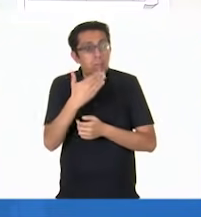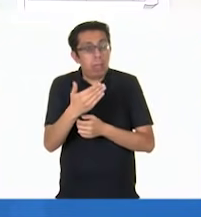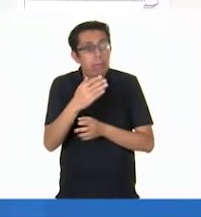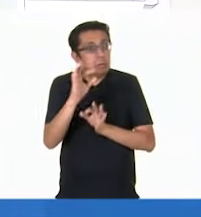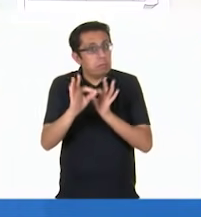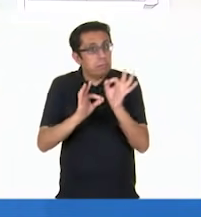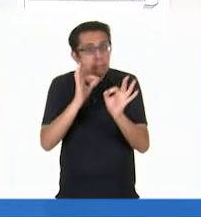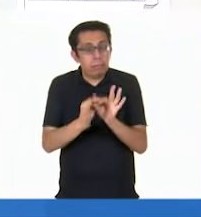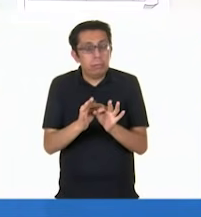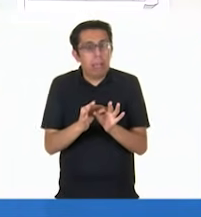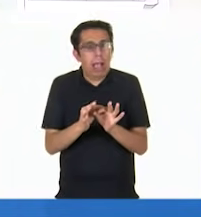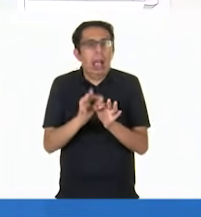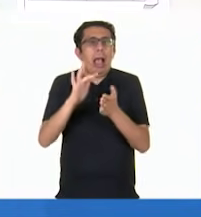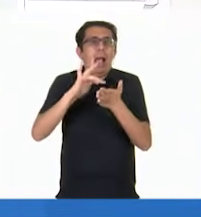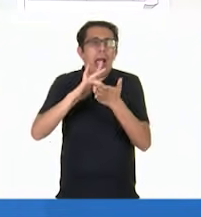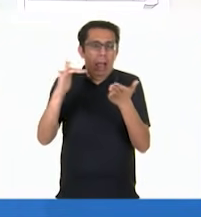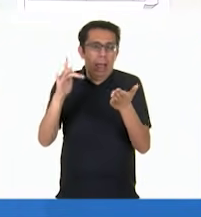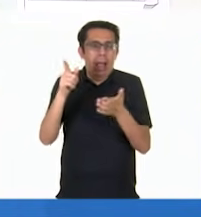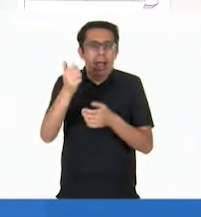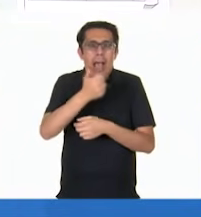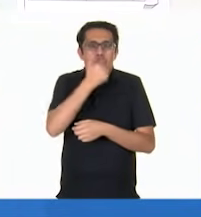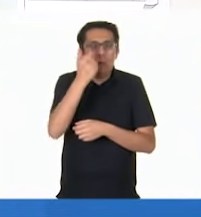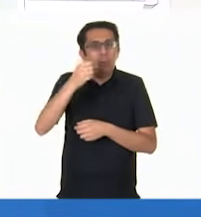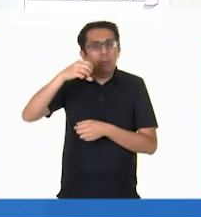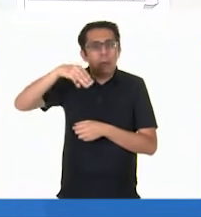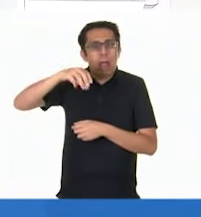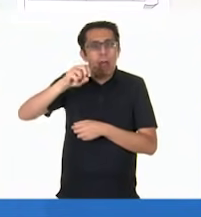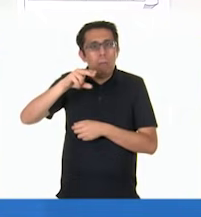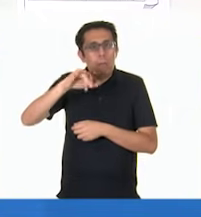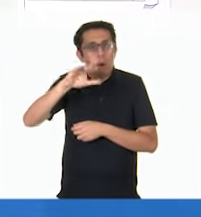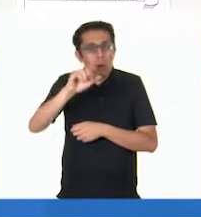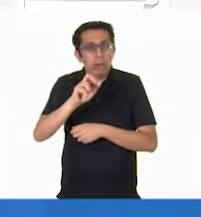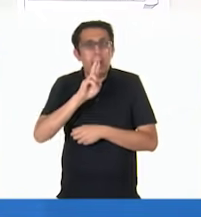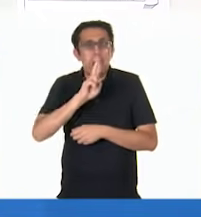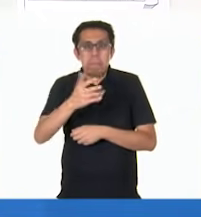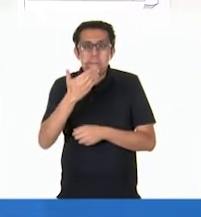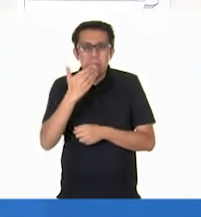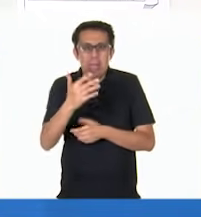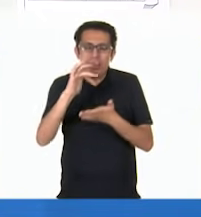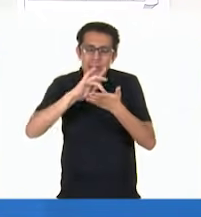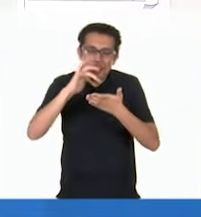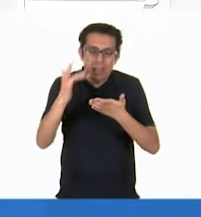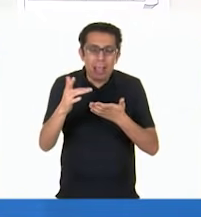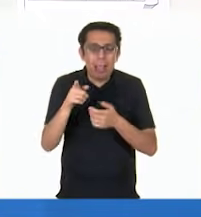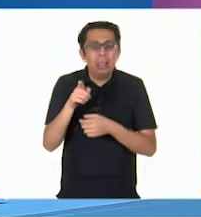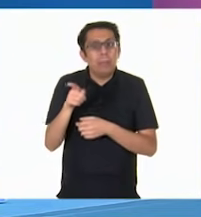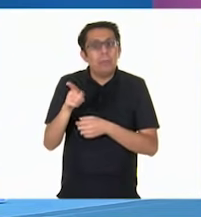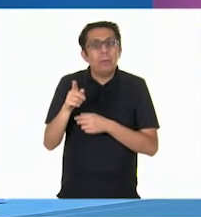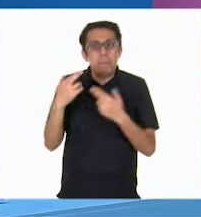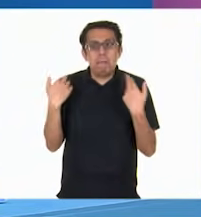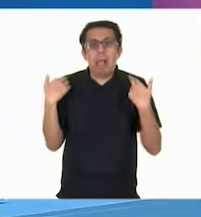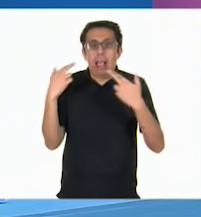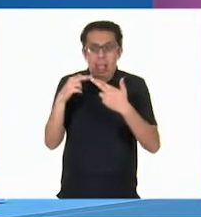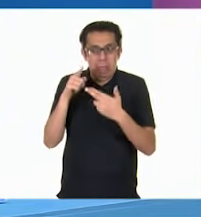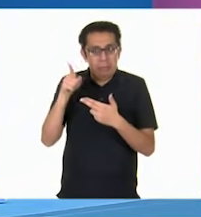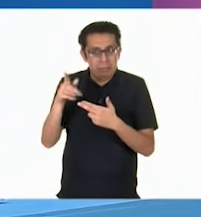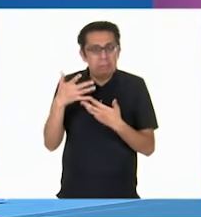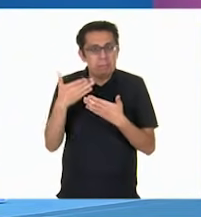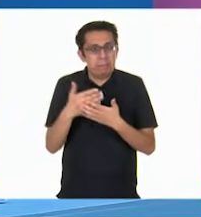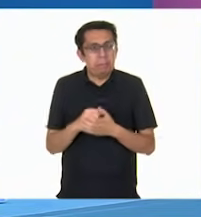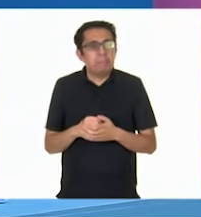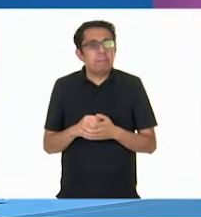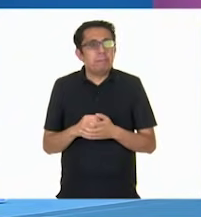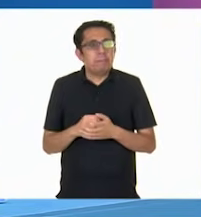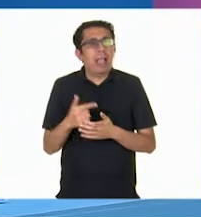Muchas gracias a la alumna Mónica por su respuesta. Ahora es tu turno, Jenny. Mmm, ok.